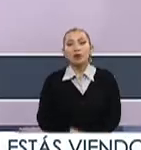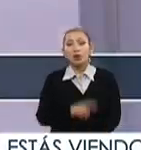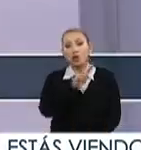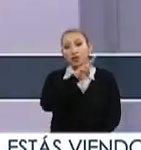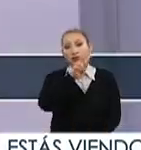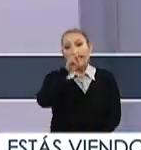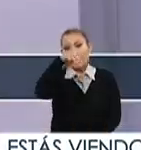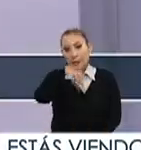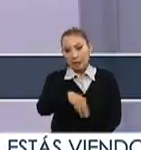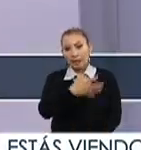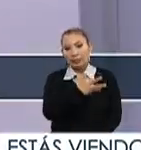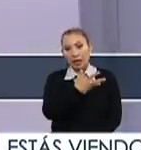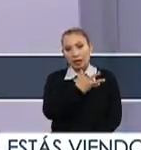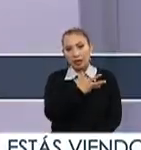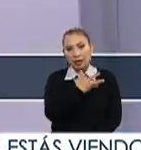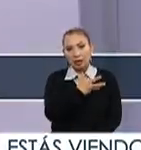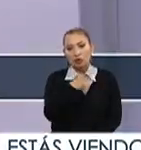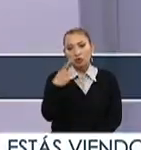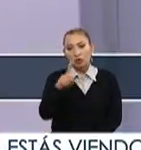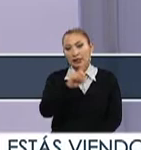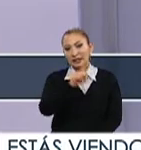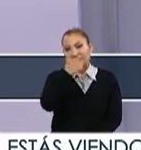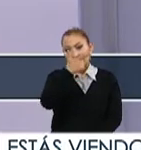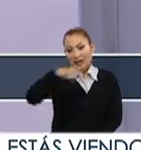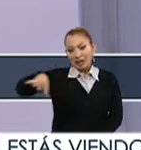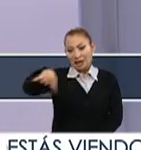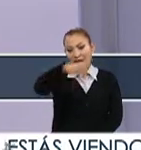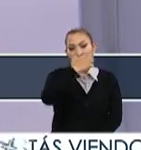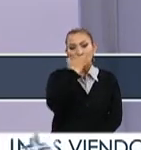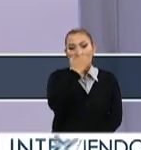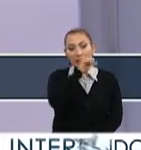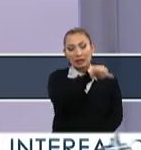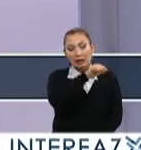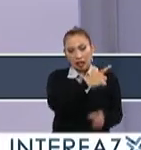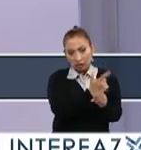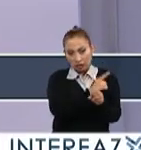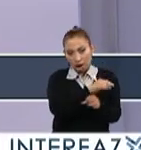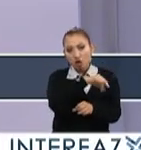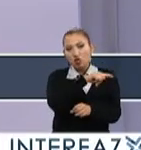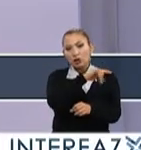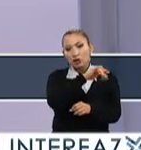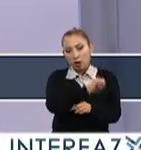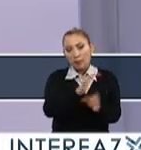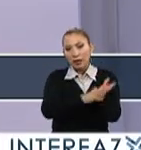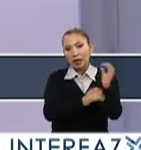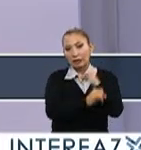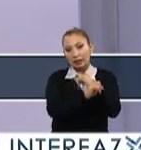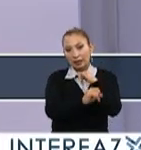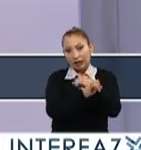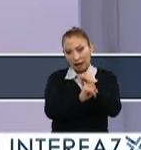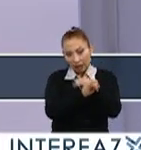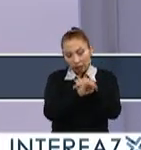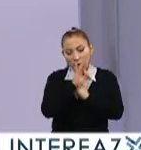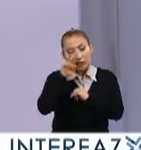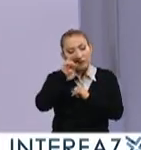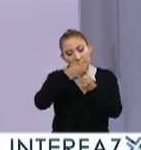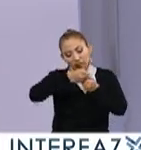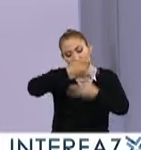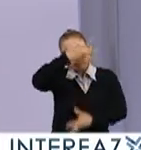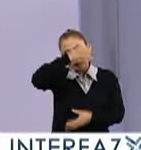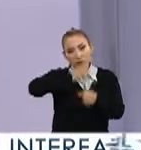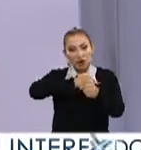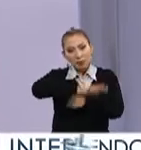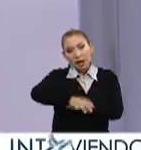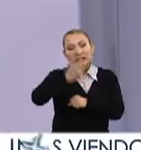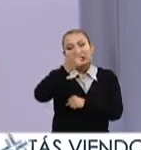Universidad del Valle de México tiene de sus 37 campus, 16 tienen licenciatura en nutrición. En la página de la universidad pueden encontrar